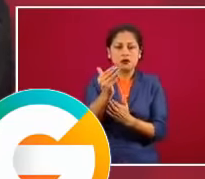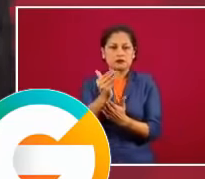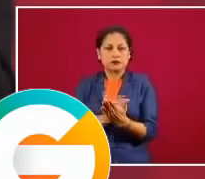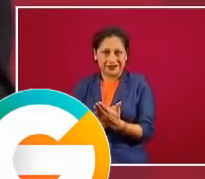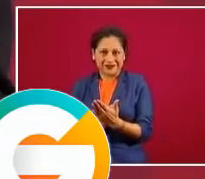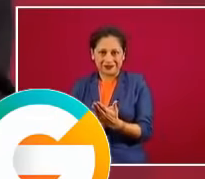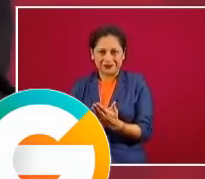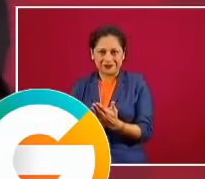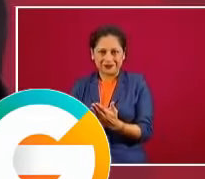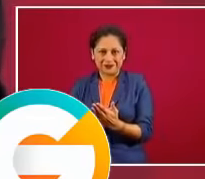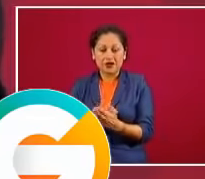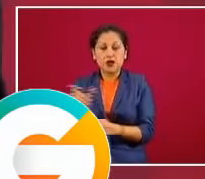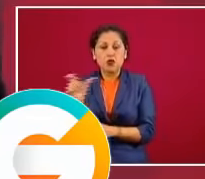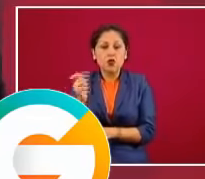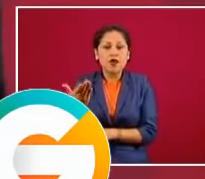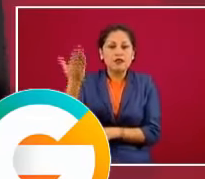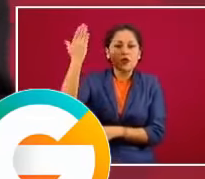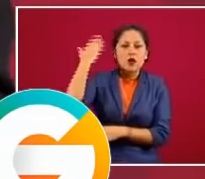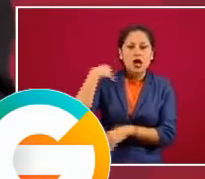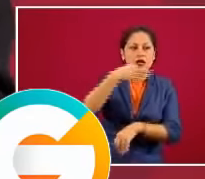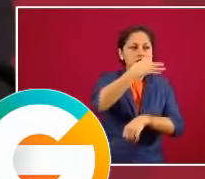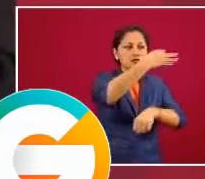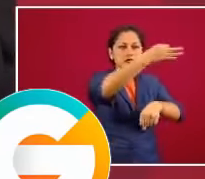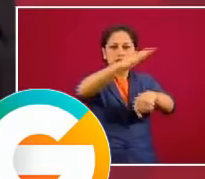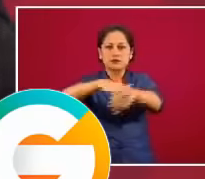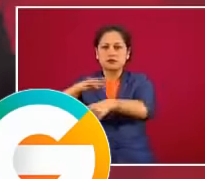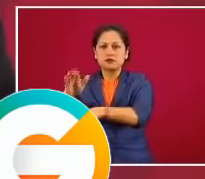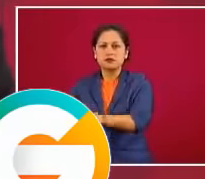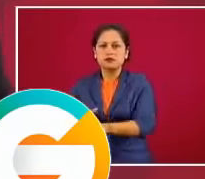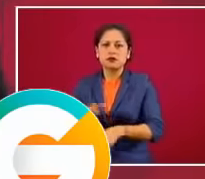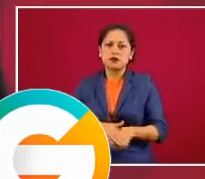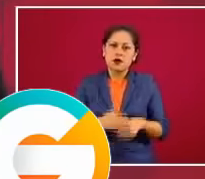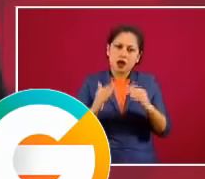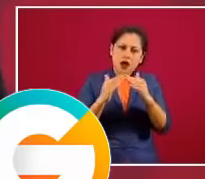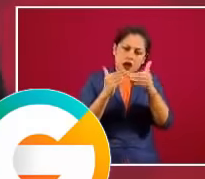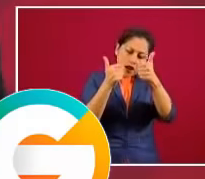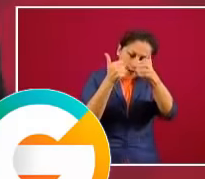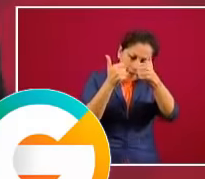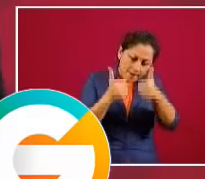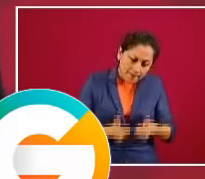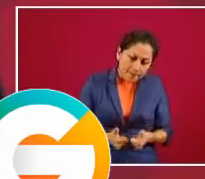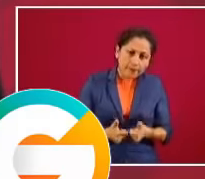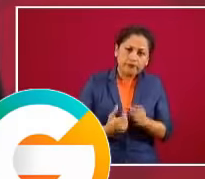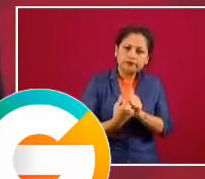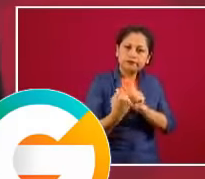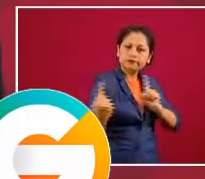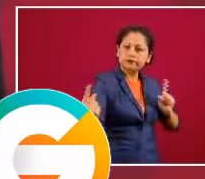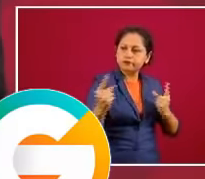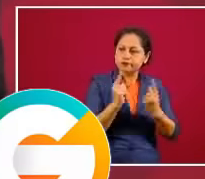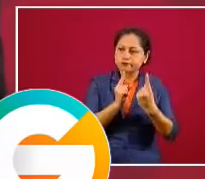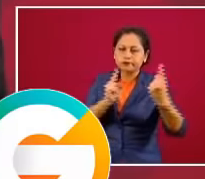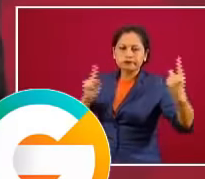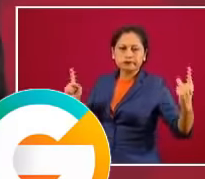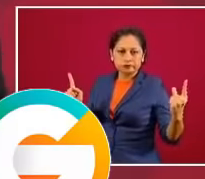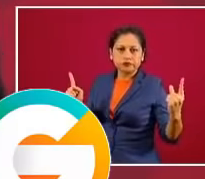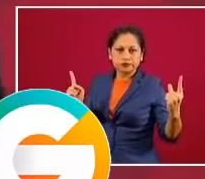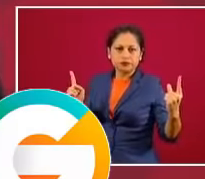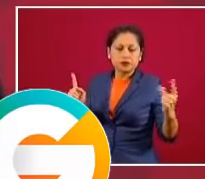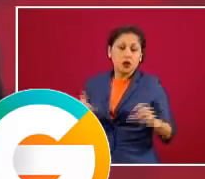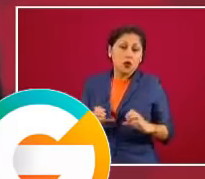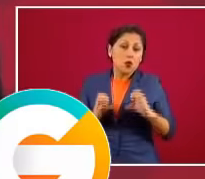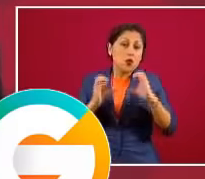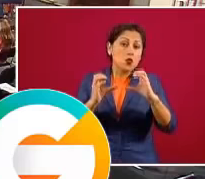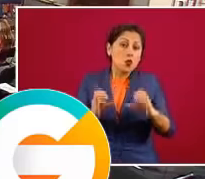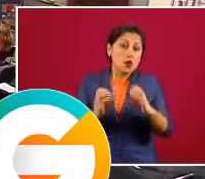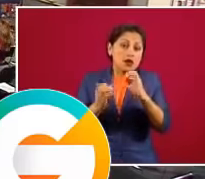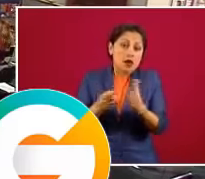a que nos guardáramos, a que nos retiráramos, que nos cuidáramos en